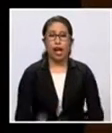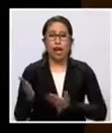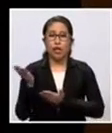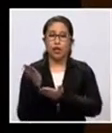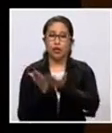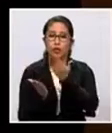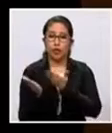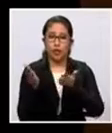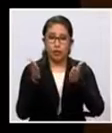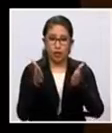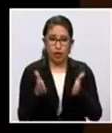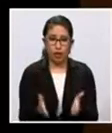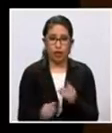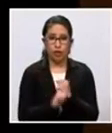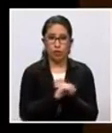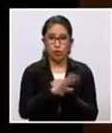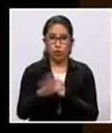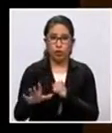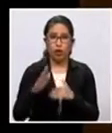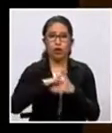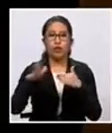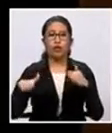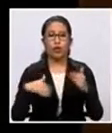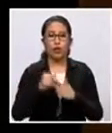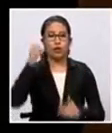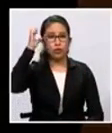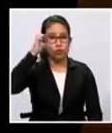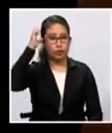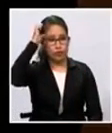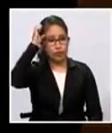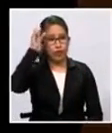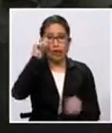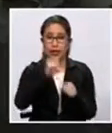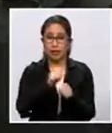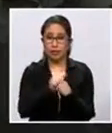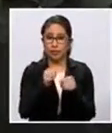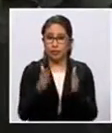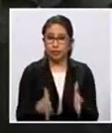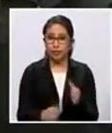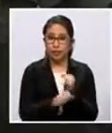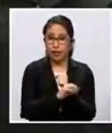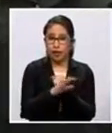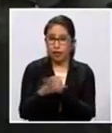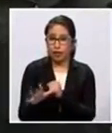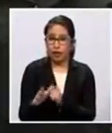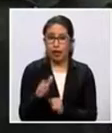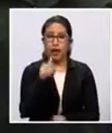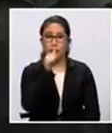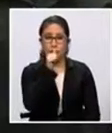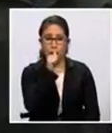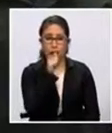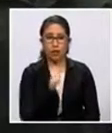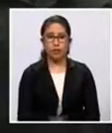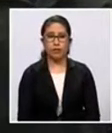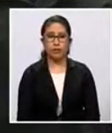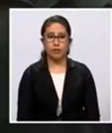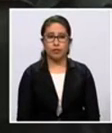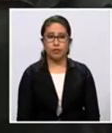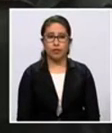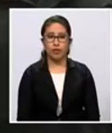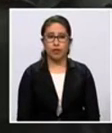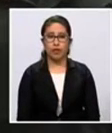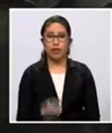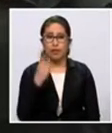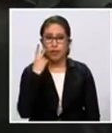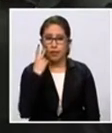de todo el Estado, trabajadores del sector público y privado, para lo cual se verificará con los aportes